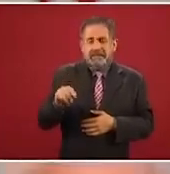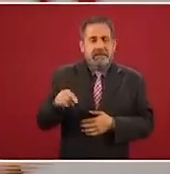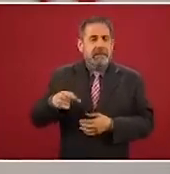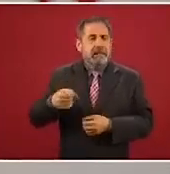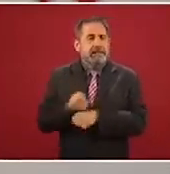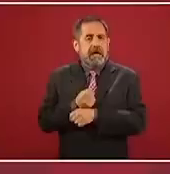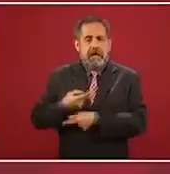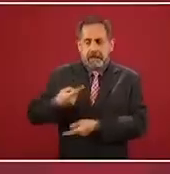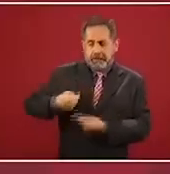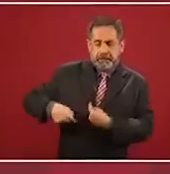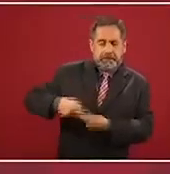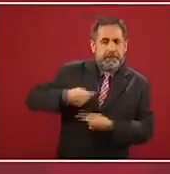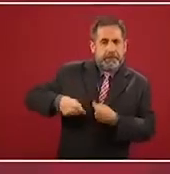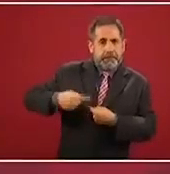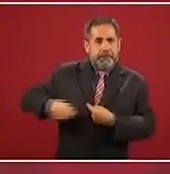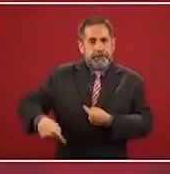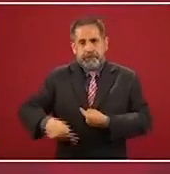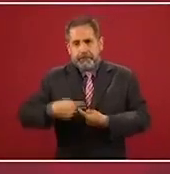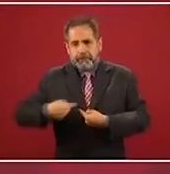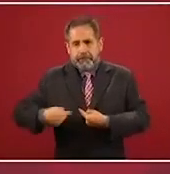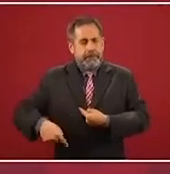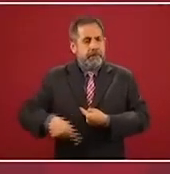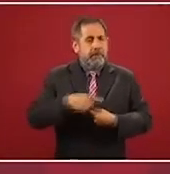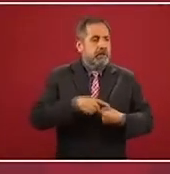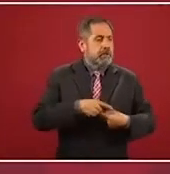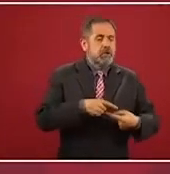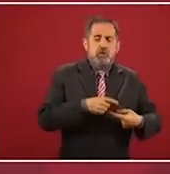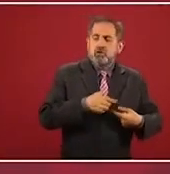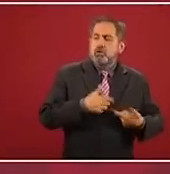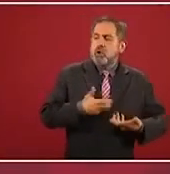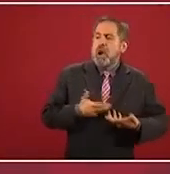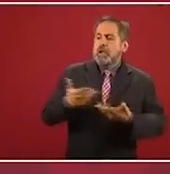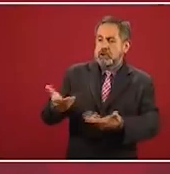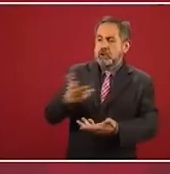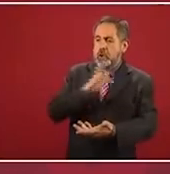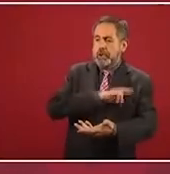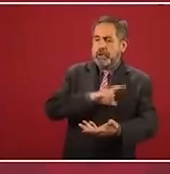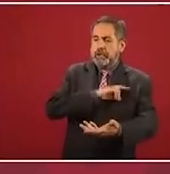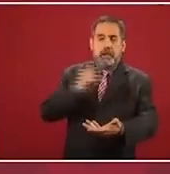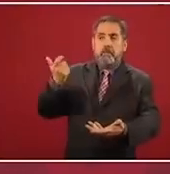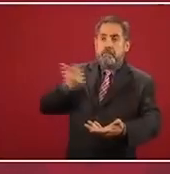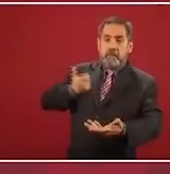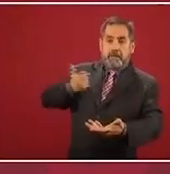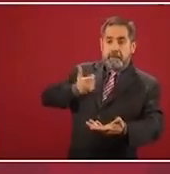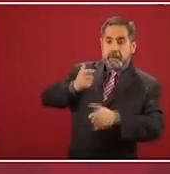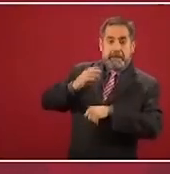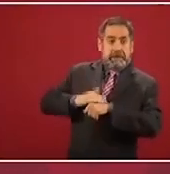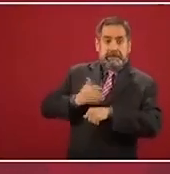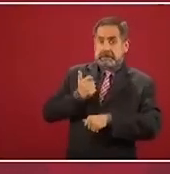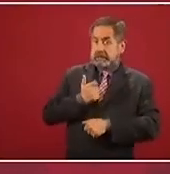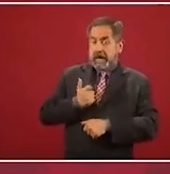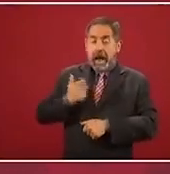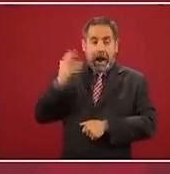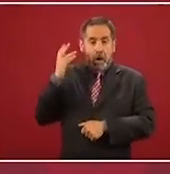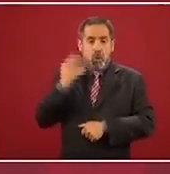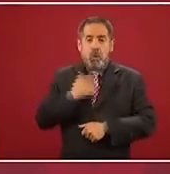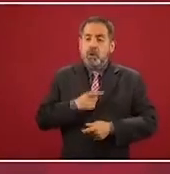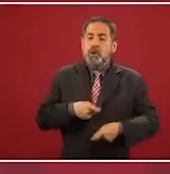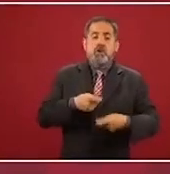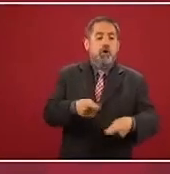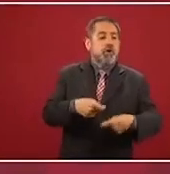hemodiálisis, las ponen al servicio del sistema de salud, las rentan a un sobreprecio impresionante